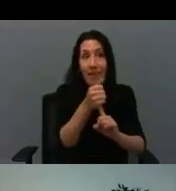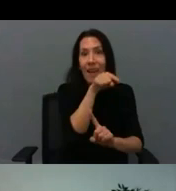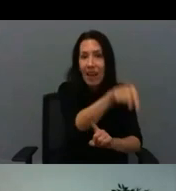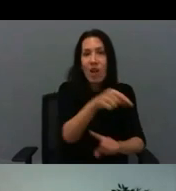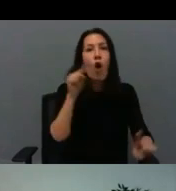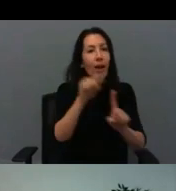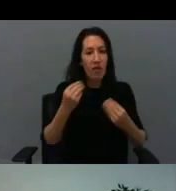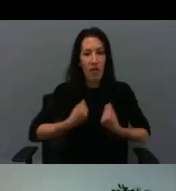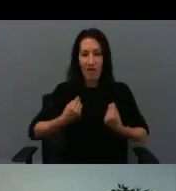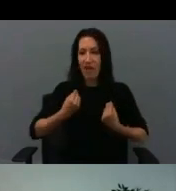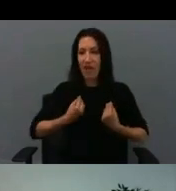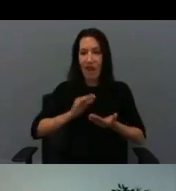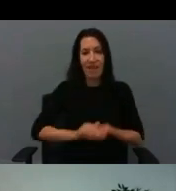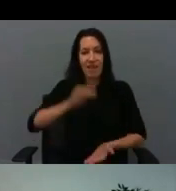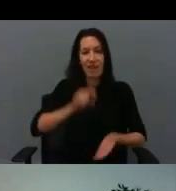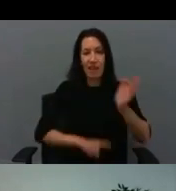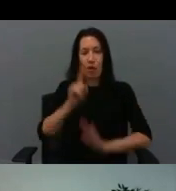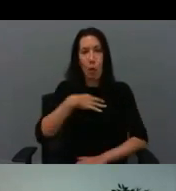nuestra vida.